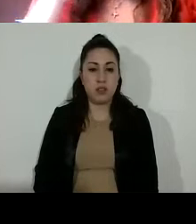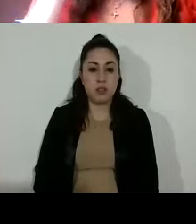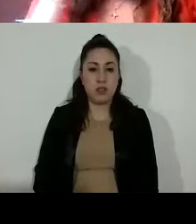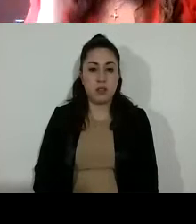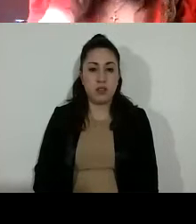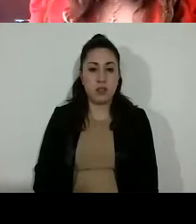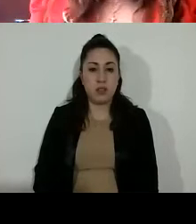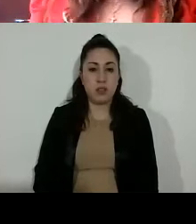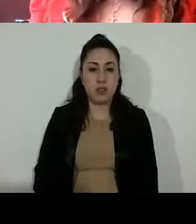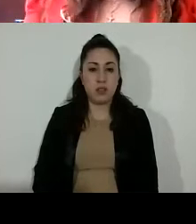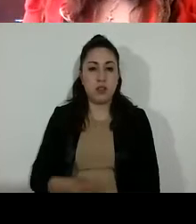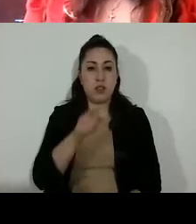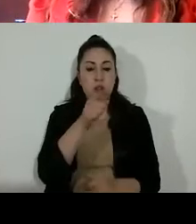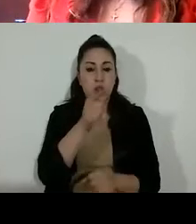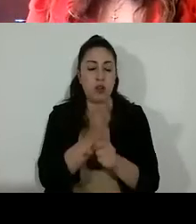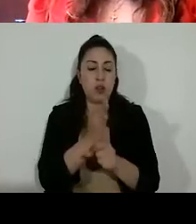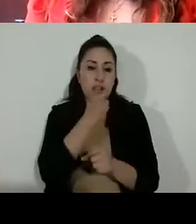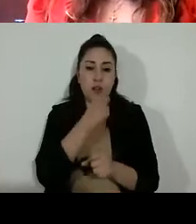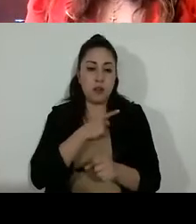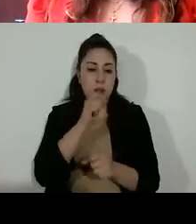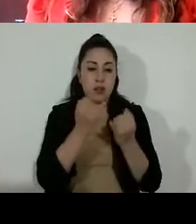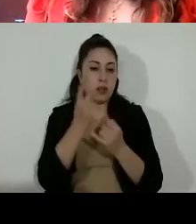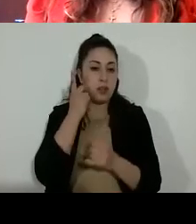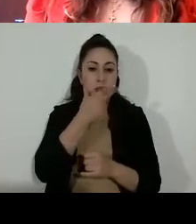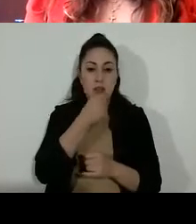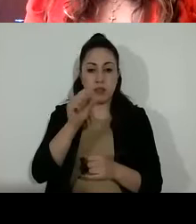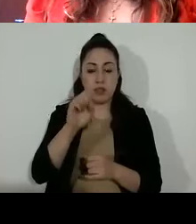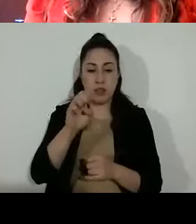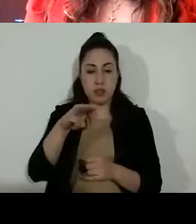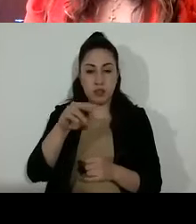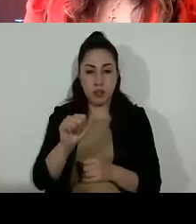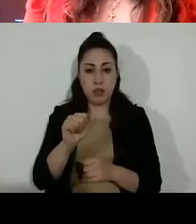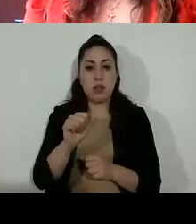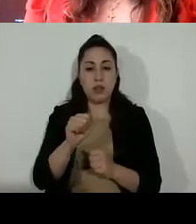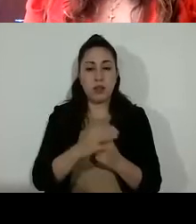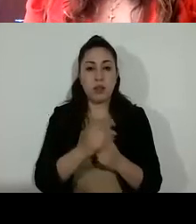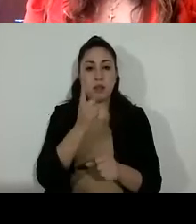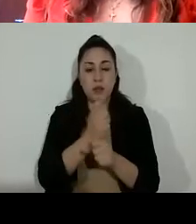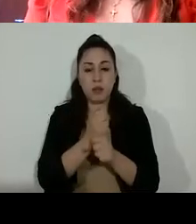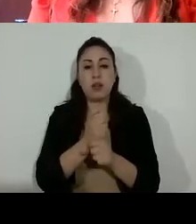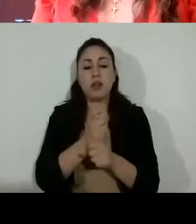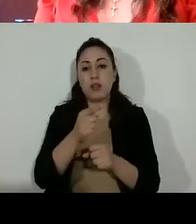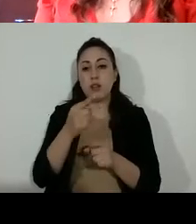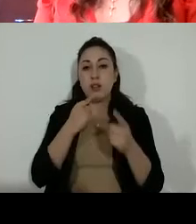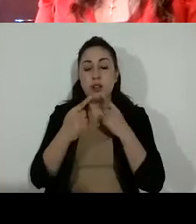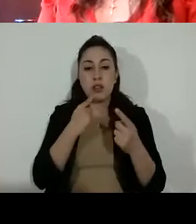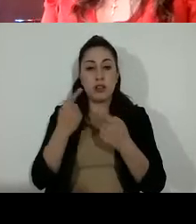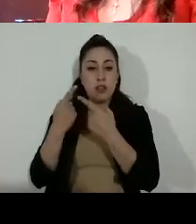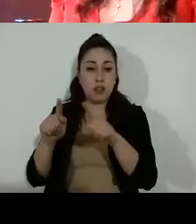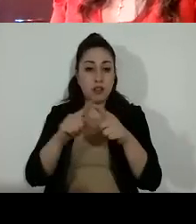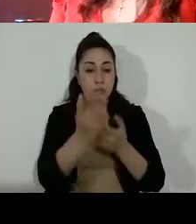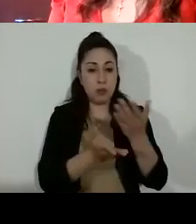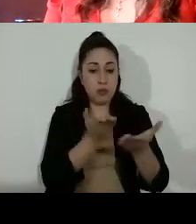diputado Sesma, donde primero tendríamos que agotar las propuestas de los diferentes compañeros que han hecho aquí